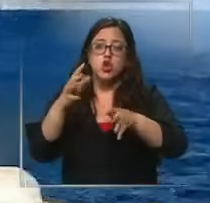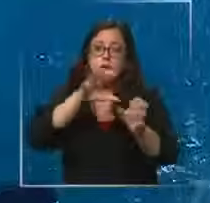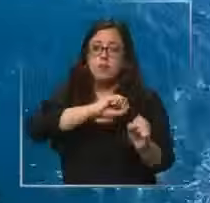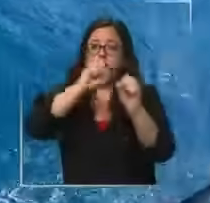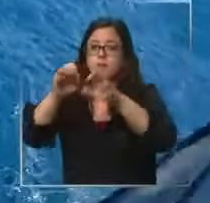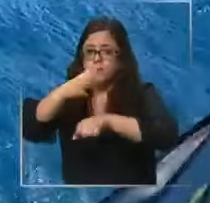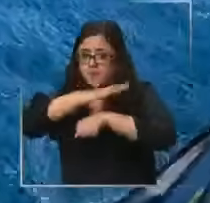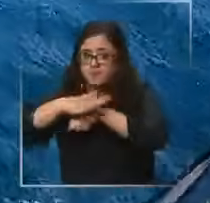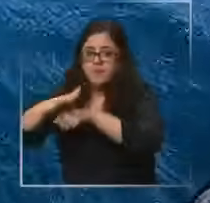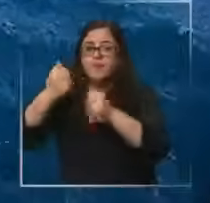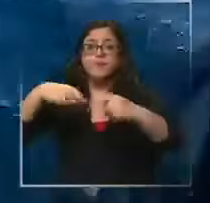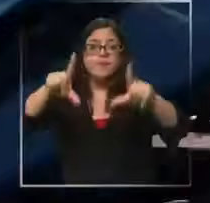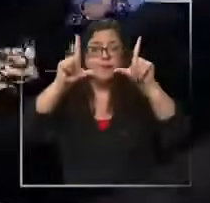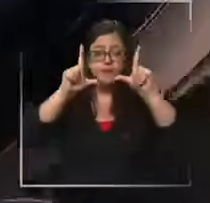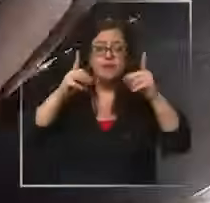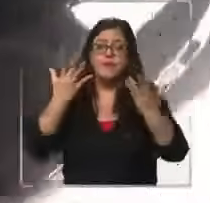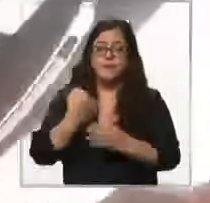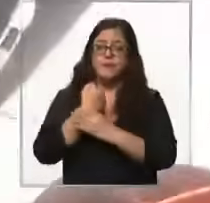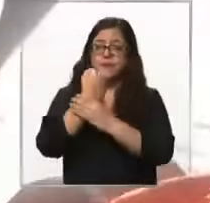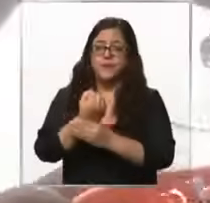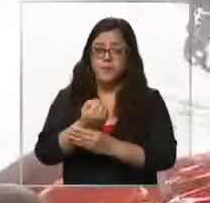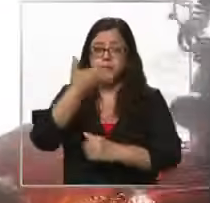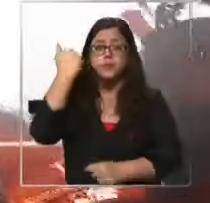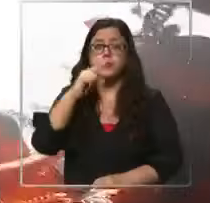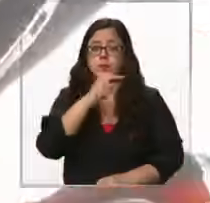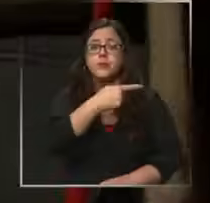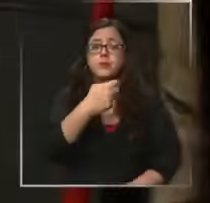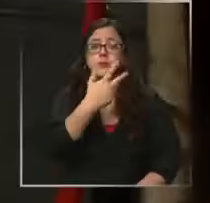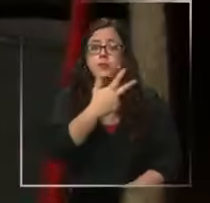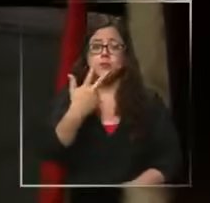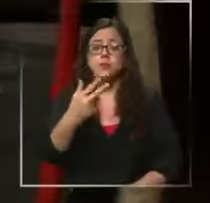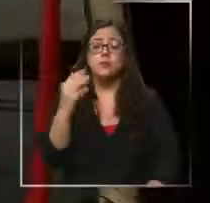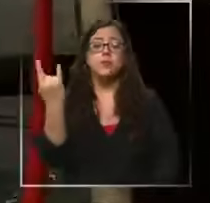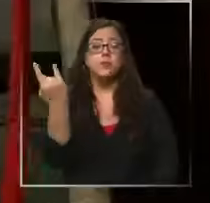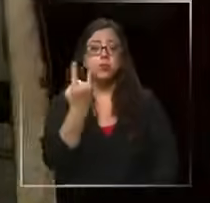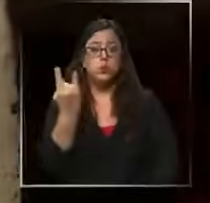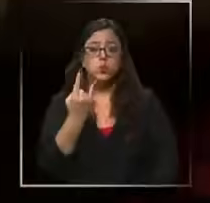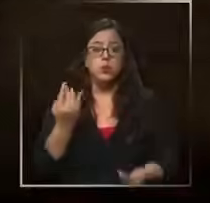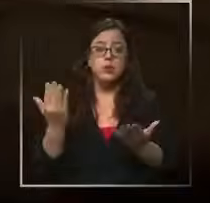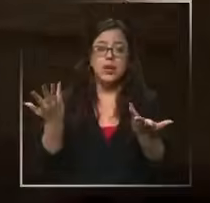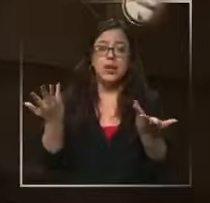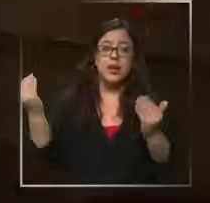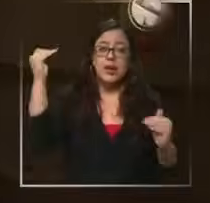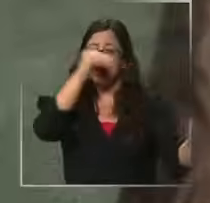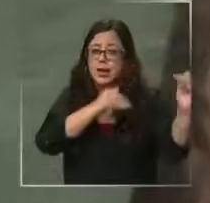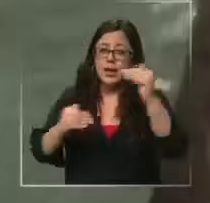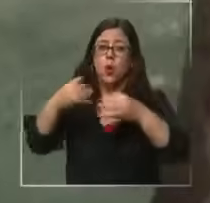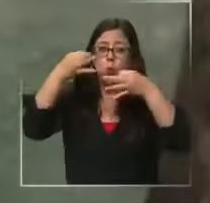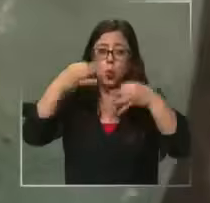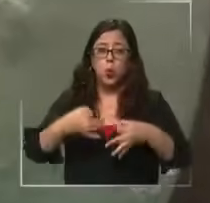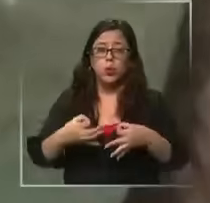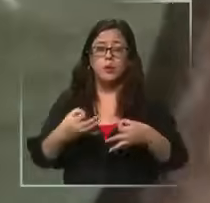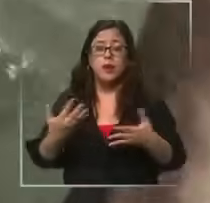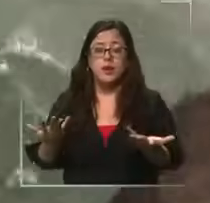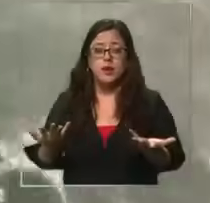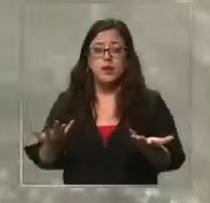Son imágenes de rescates recientes. 188 emergencias marítimas se registraron en la temporada